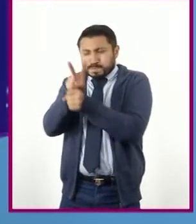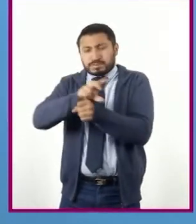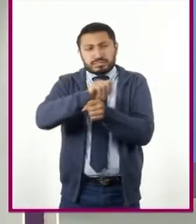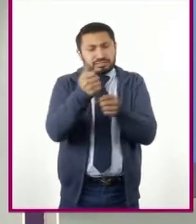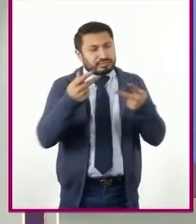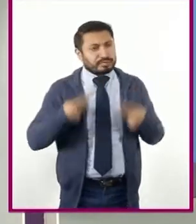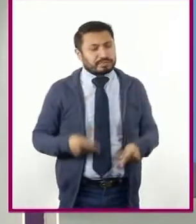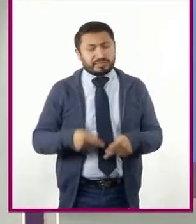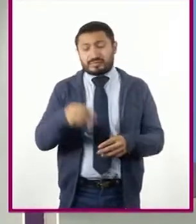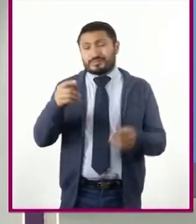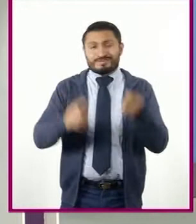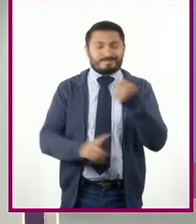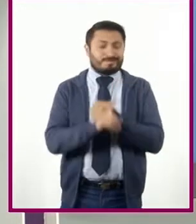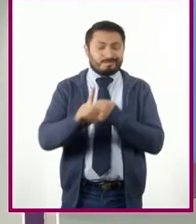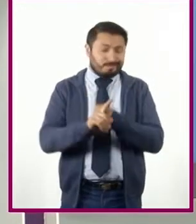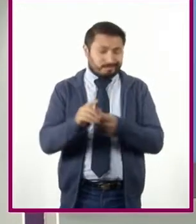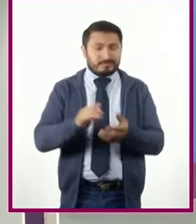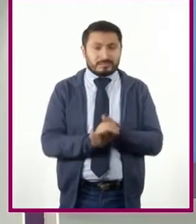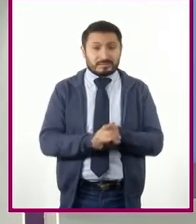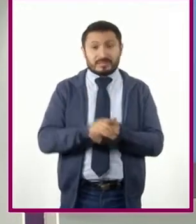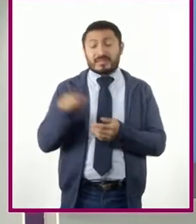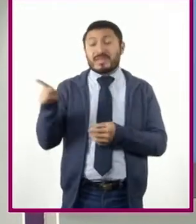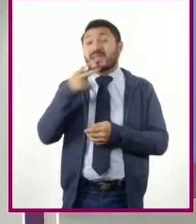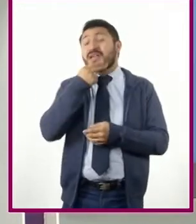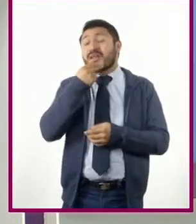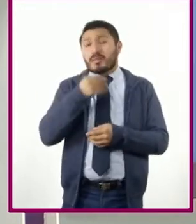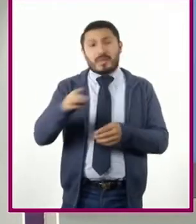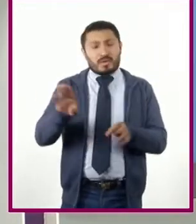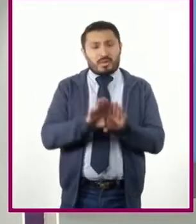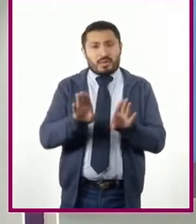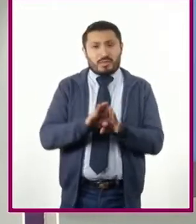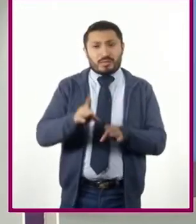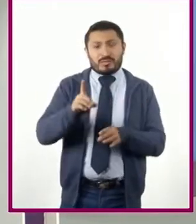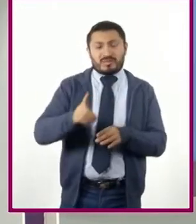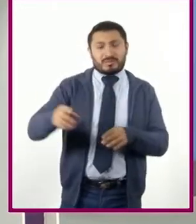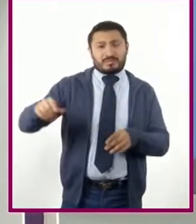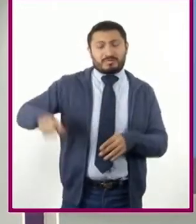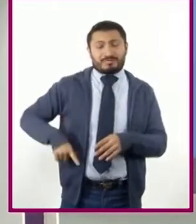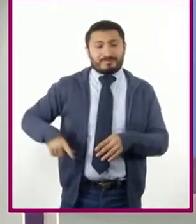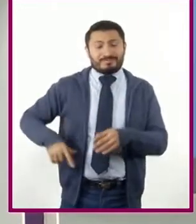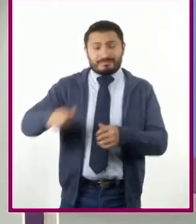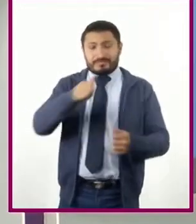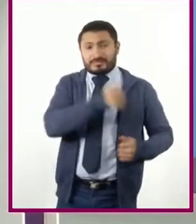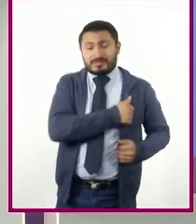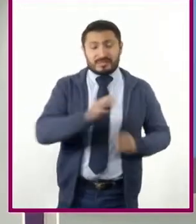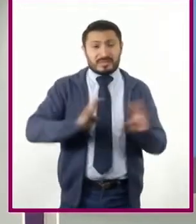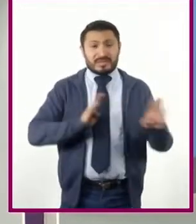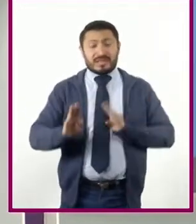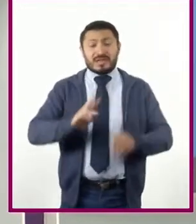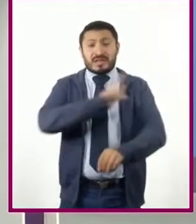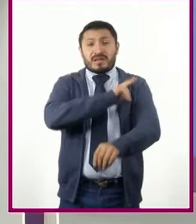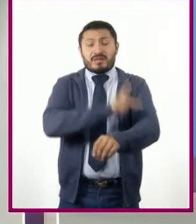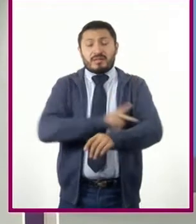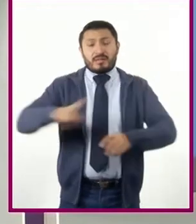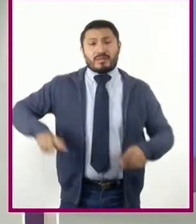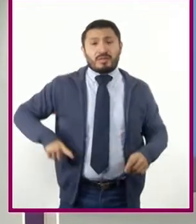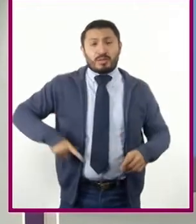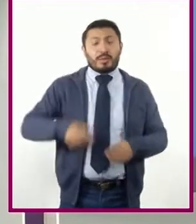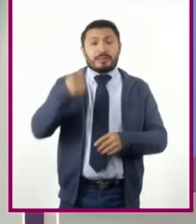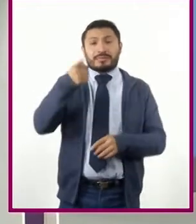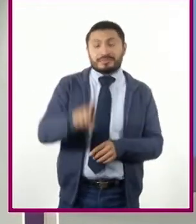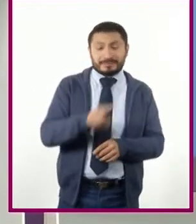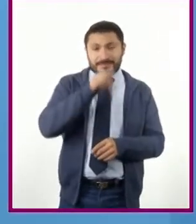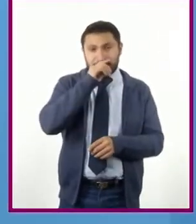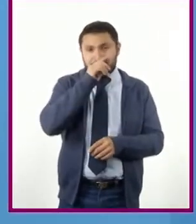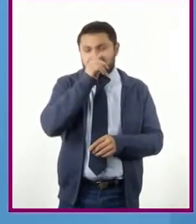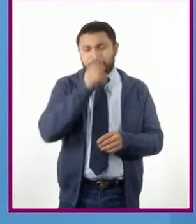descontentos. Benito Mussolini se convirtió en dictador militar con poder para gobernar mediante decretos y proclamas.